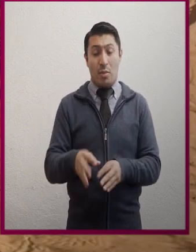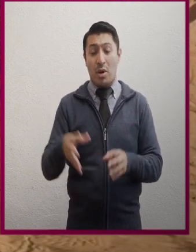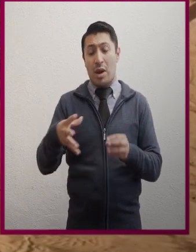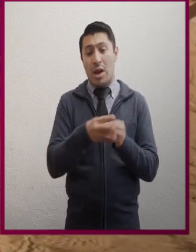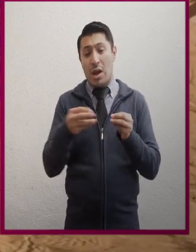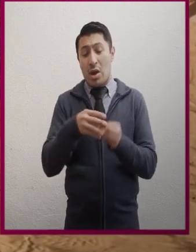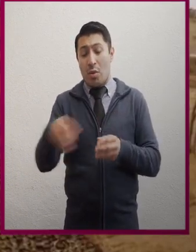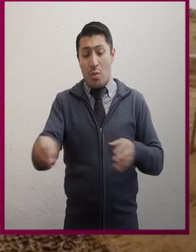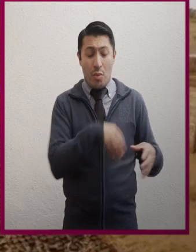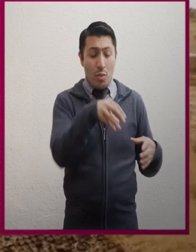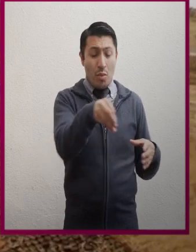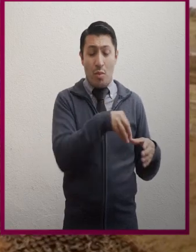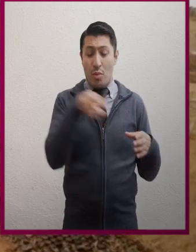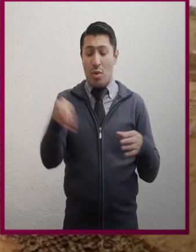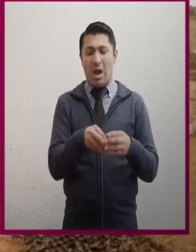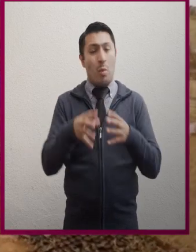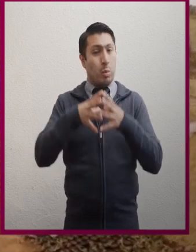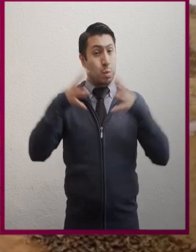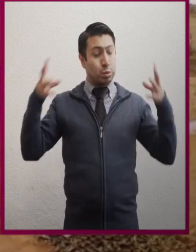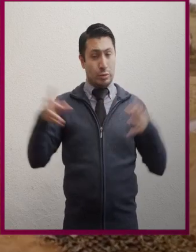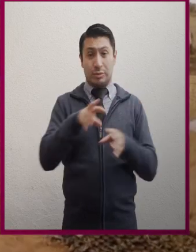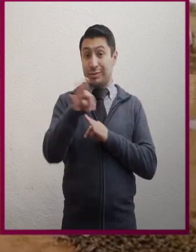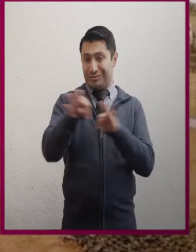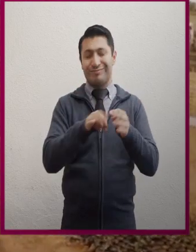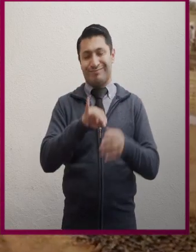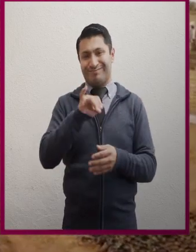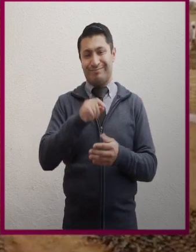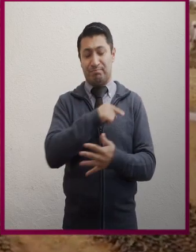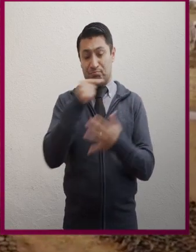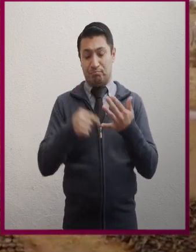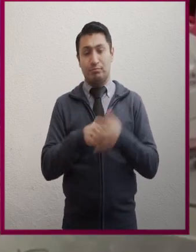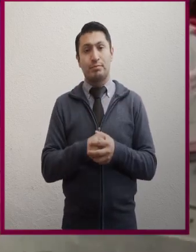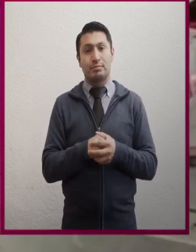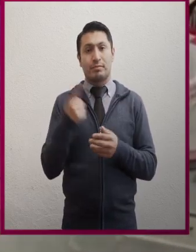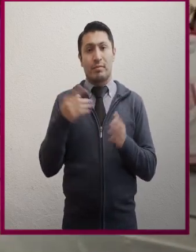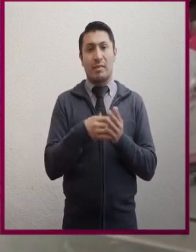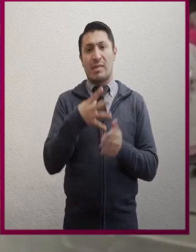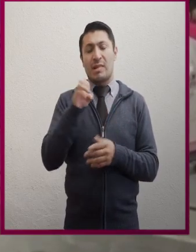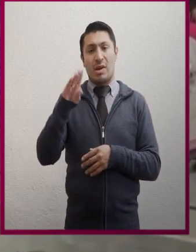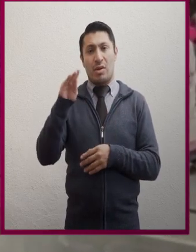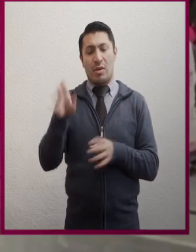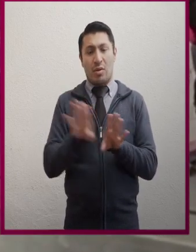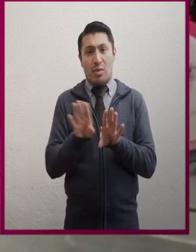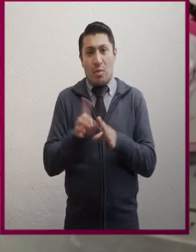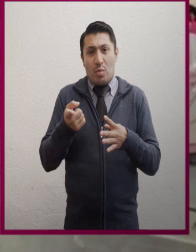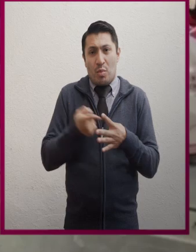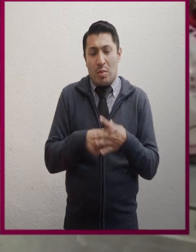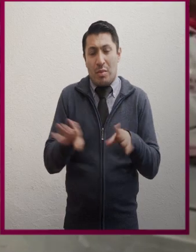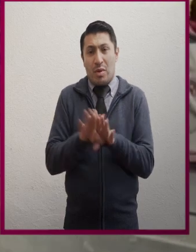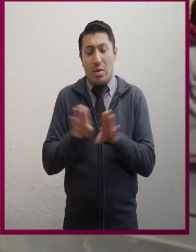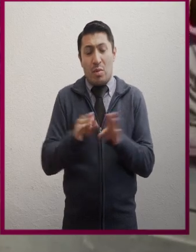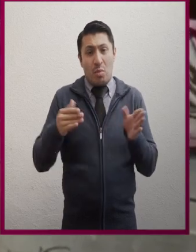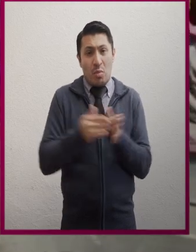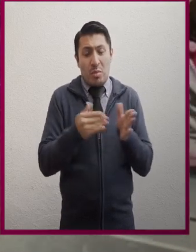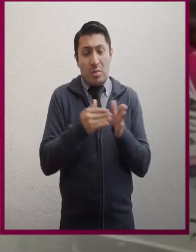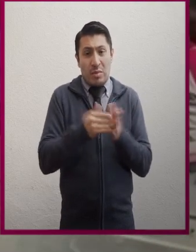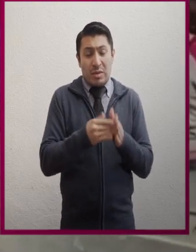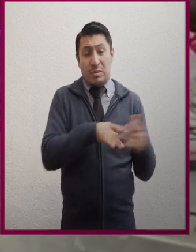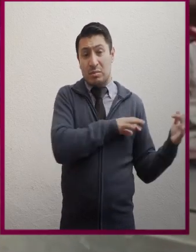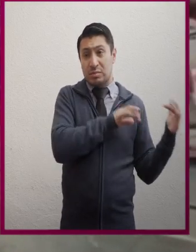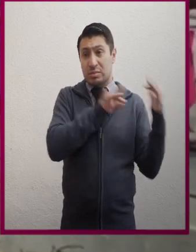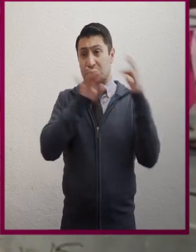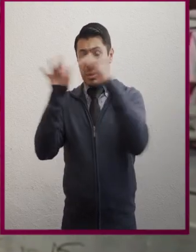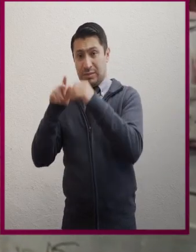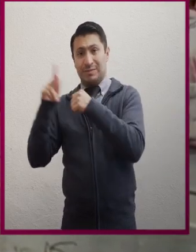y la recolección de frutas y verduras en grandes cantidades. A principios de los años 90, para frenar la recepción de